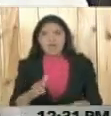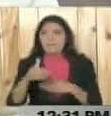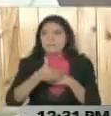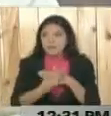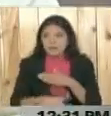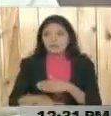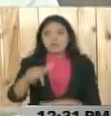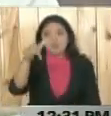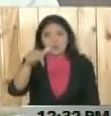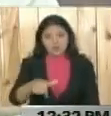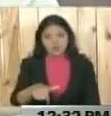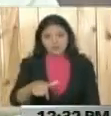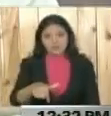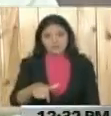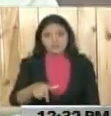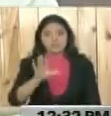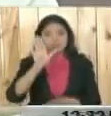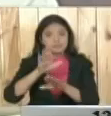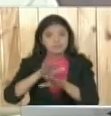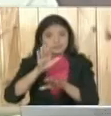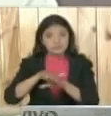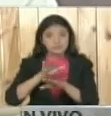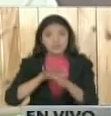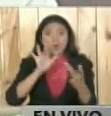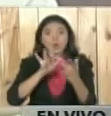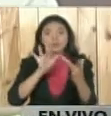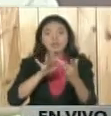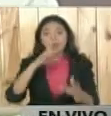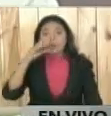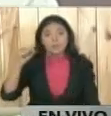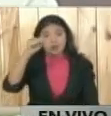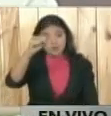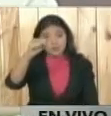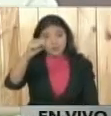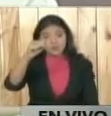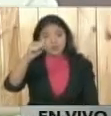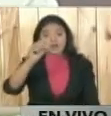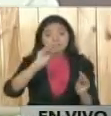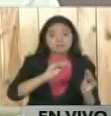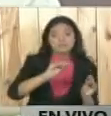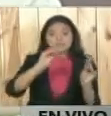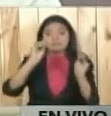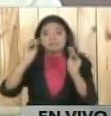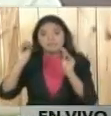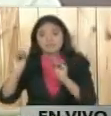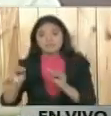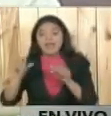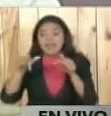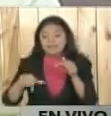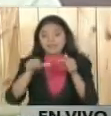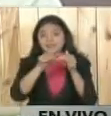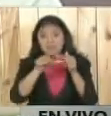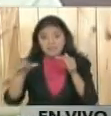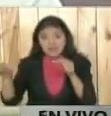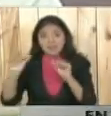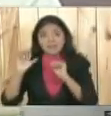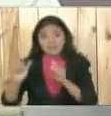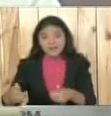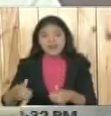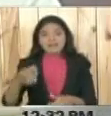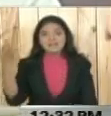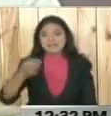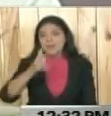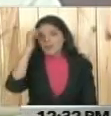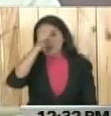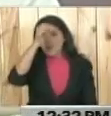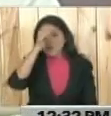hoy, quiero anunciar que En Contacto con Maduro va a pasar a partir de esta semana todos los domingos